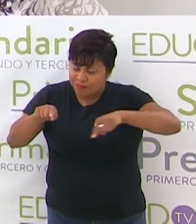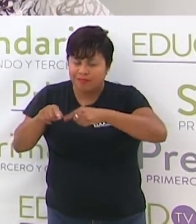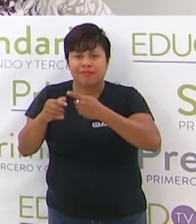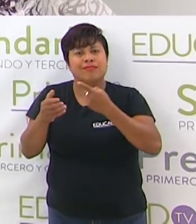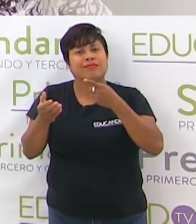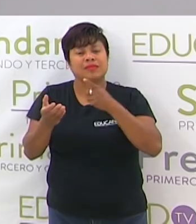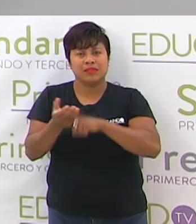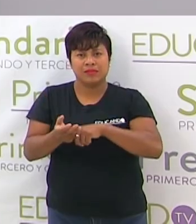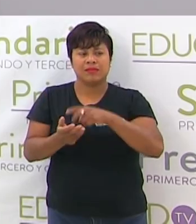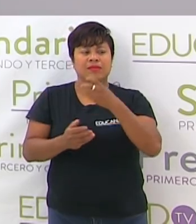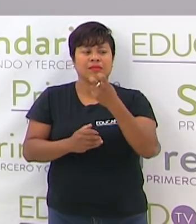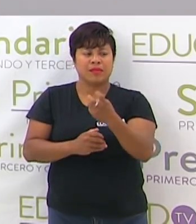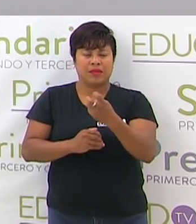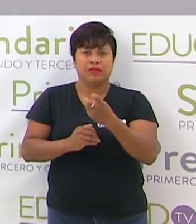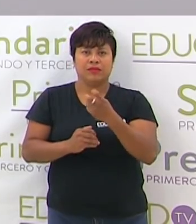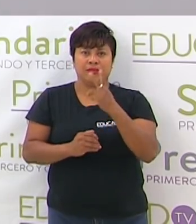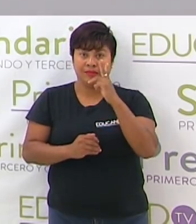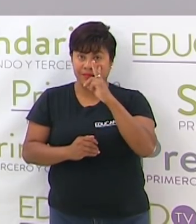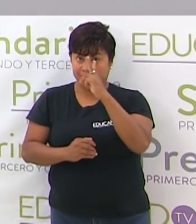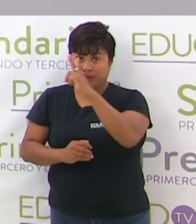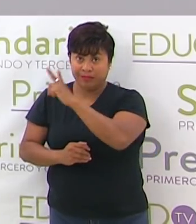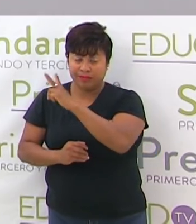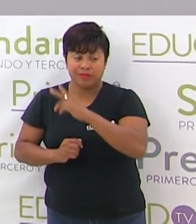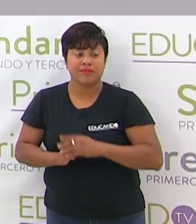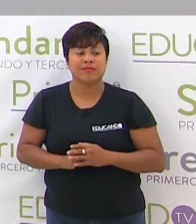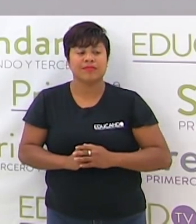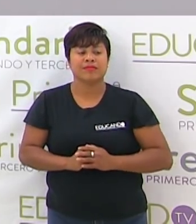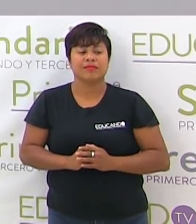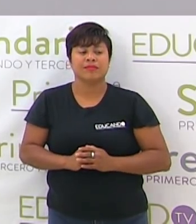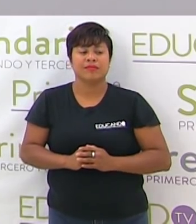tiene en esta parte, ¿sí?